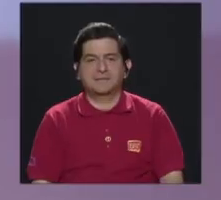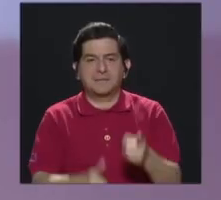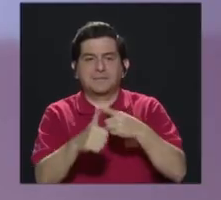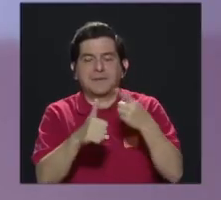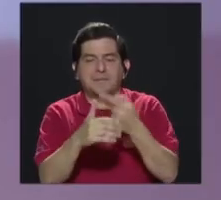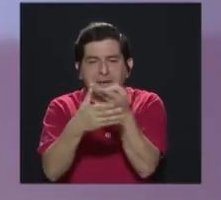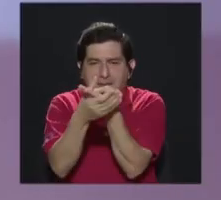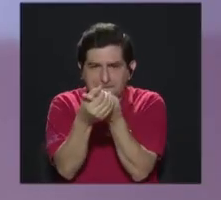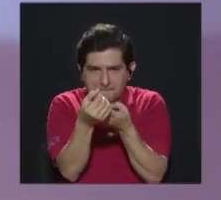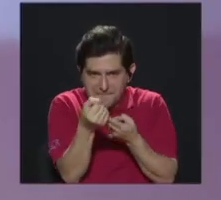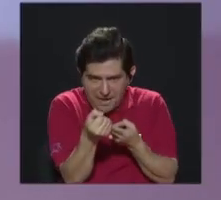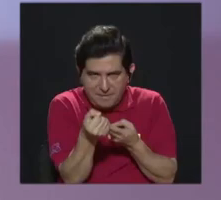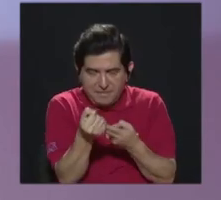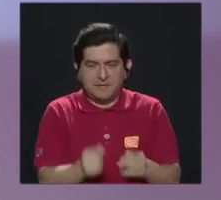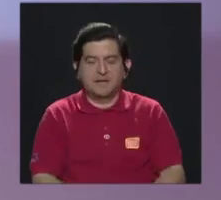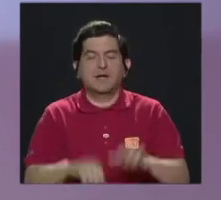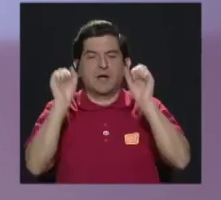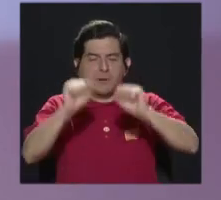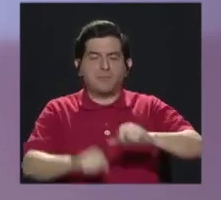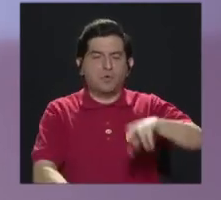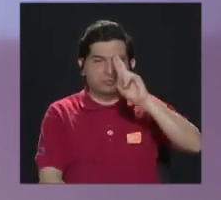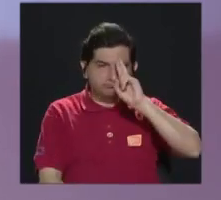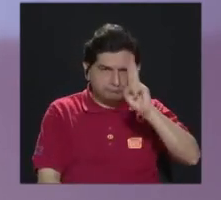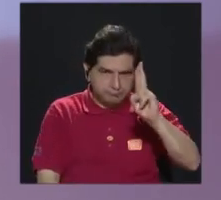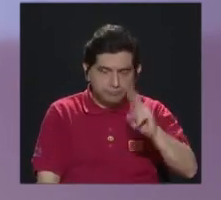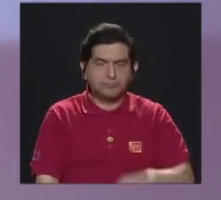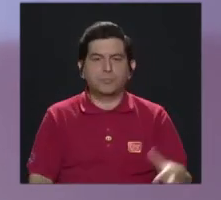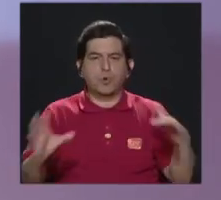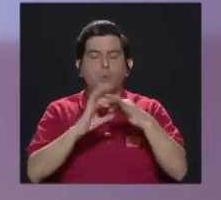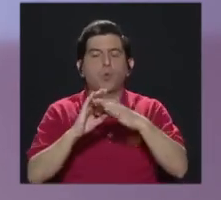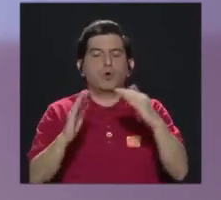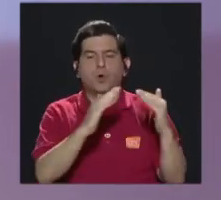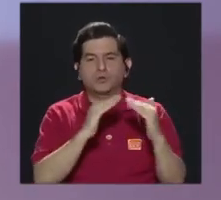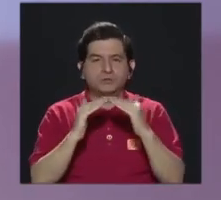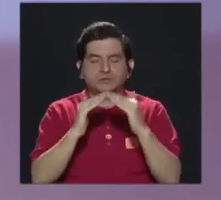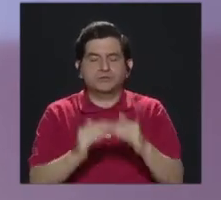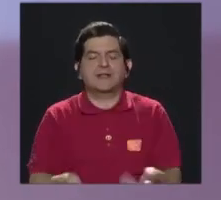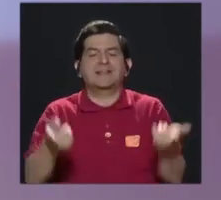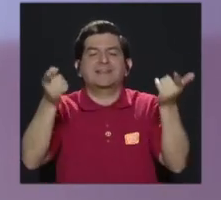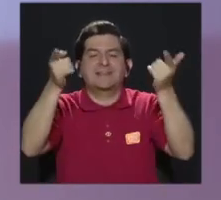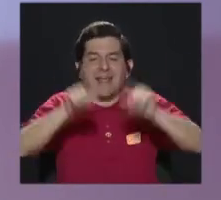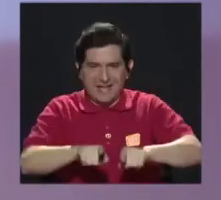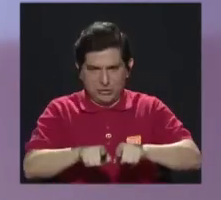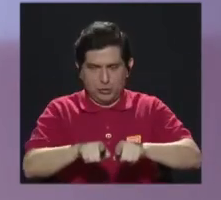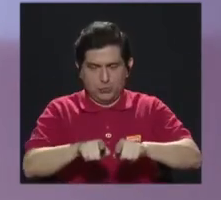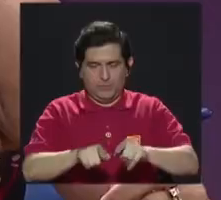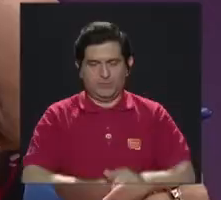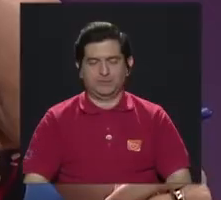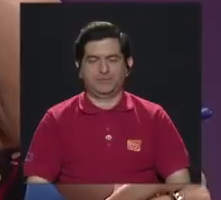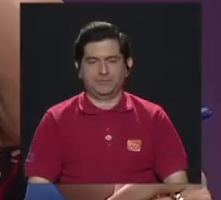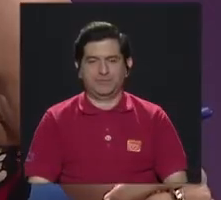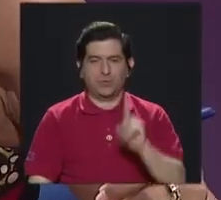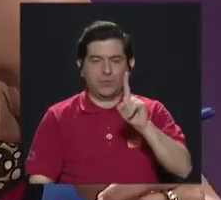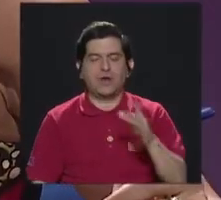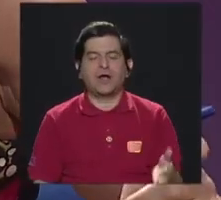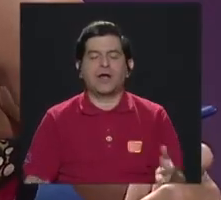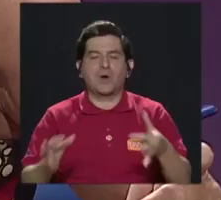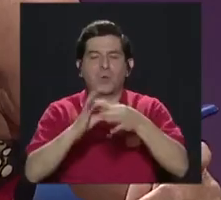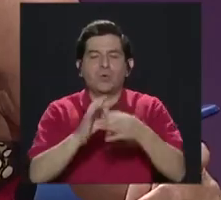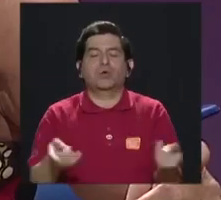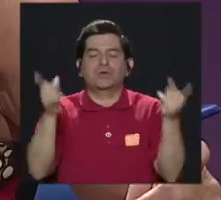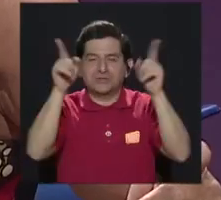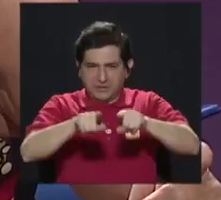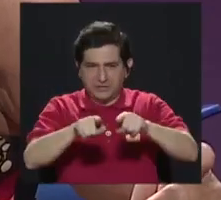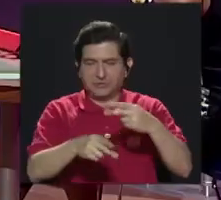primera pareja que logra el reconocimiento de una unión civil en Costa Rica. Una unión de hecho, se llama. Muchas